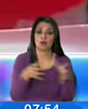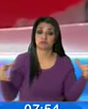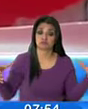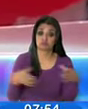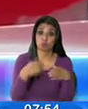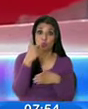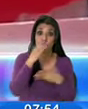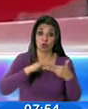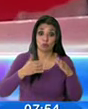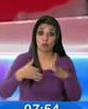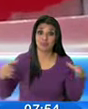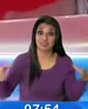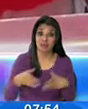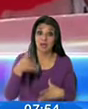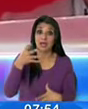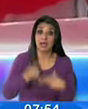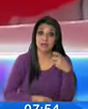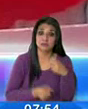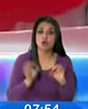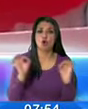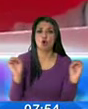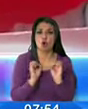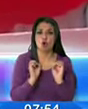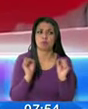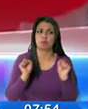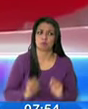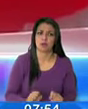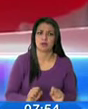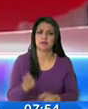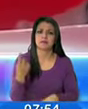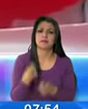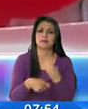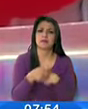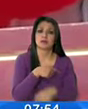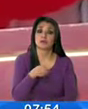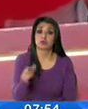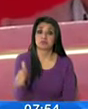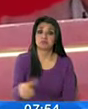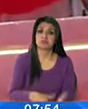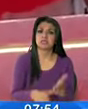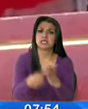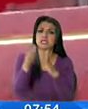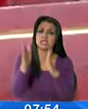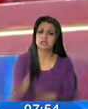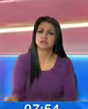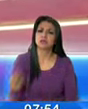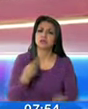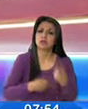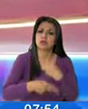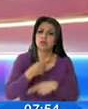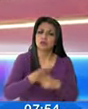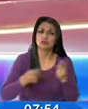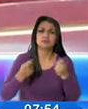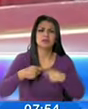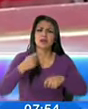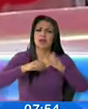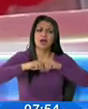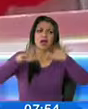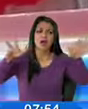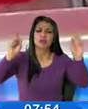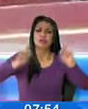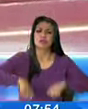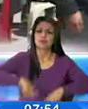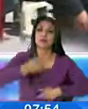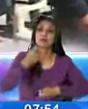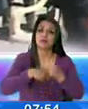tengamos un centro de acopio de leche y también que sea vendido. Usted como ministro haga un negocio, abra un mercado para poder ofrecer